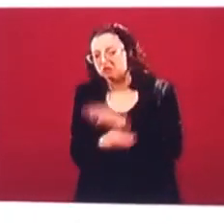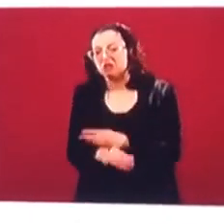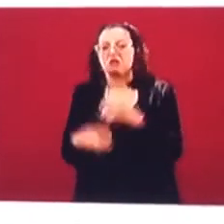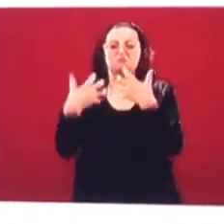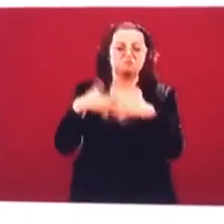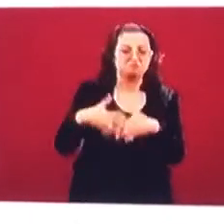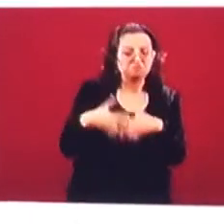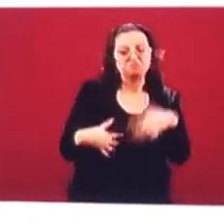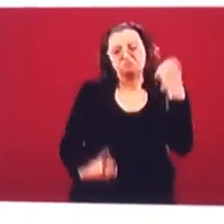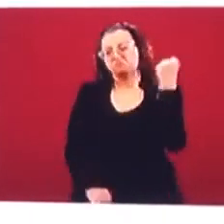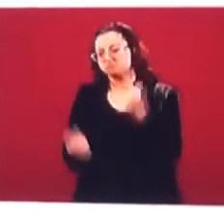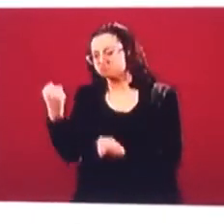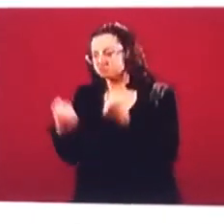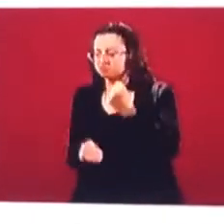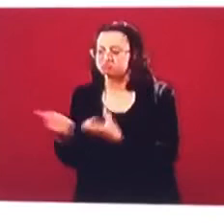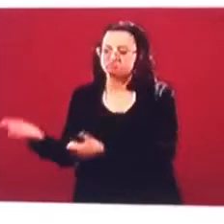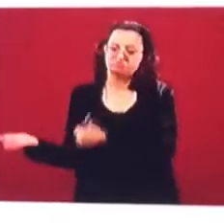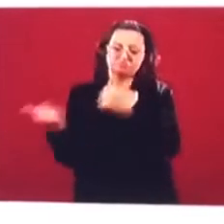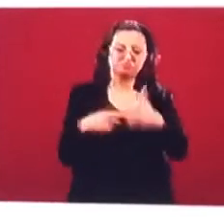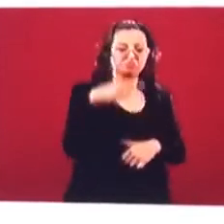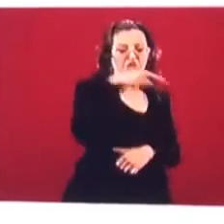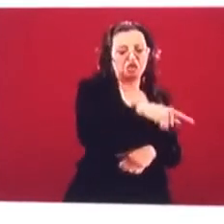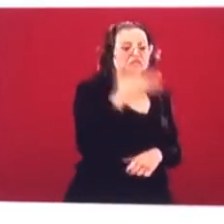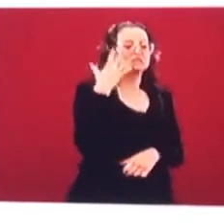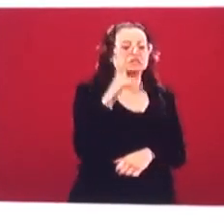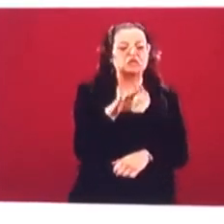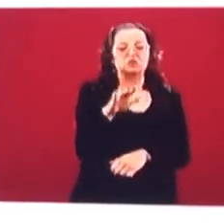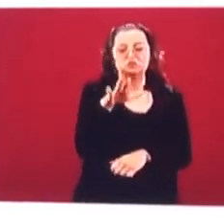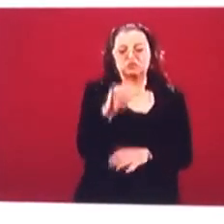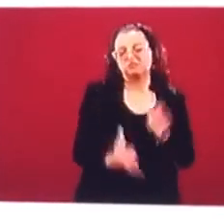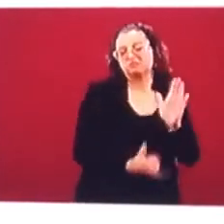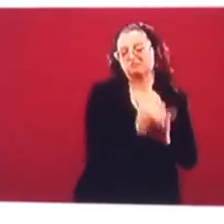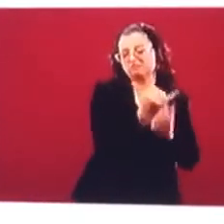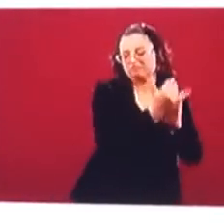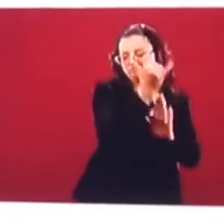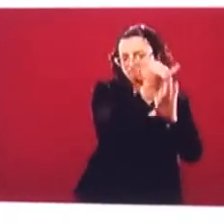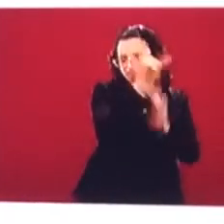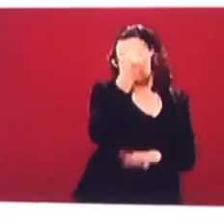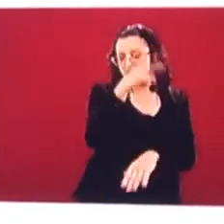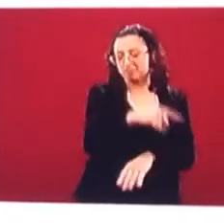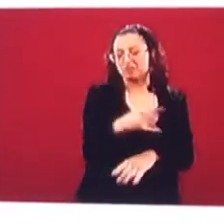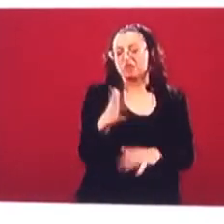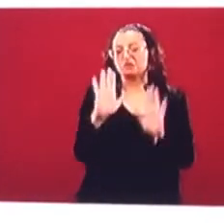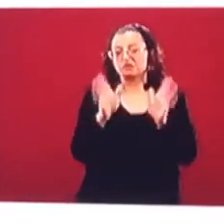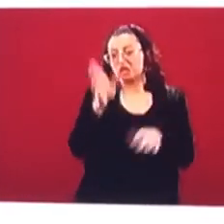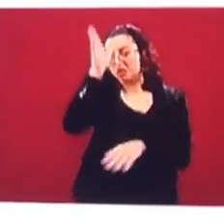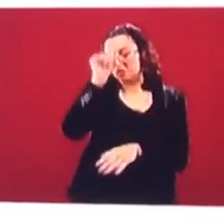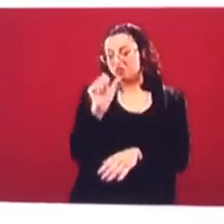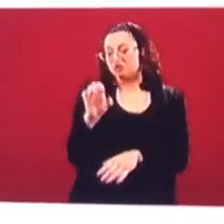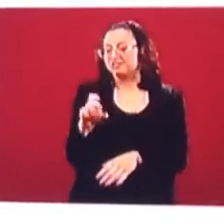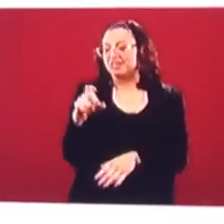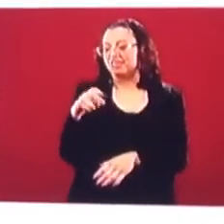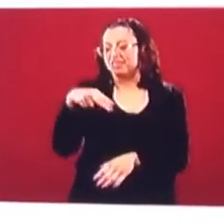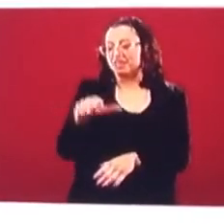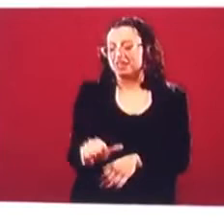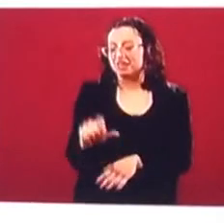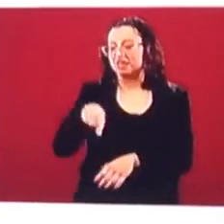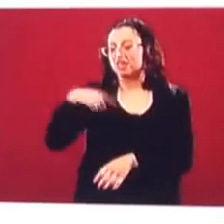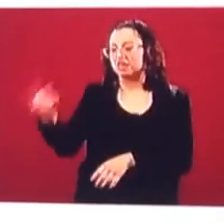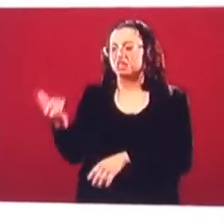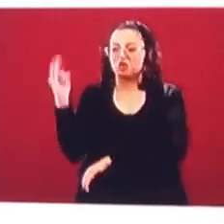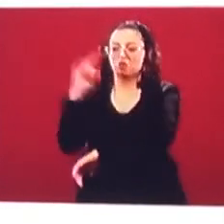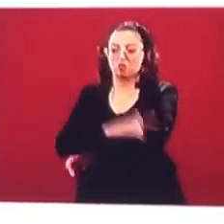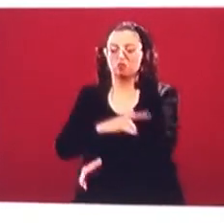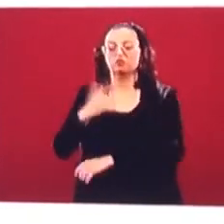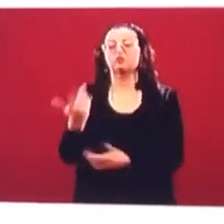Andrés Manuel López Obrador, presidente de México, aunque le duela mucho, presidente de México. Gracias. Buenas